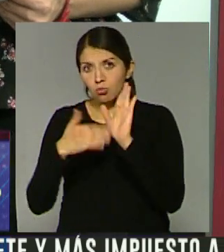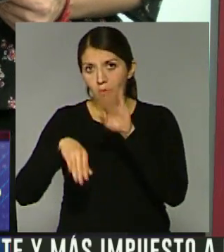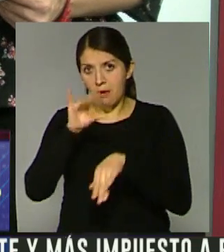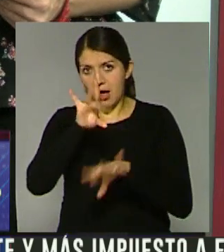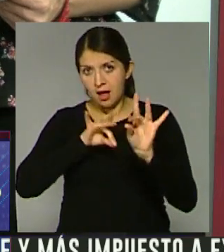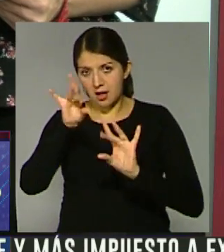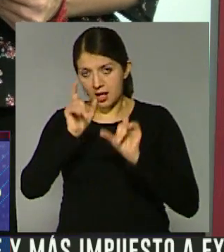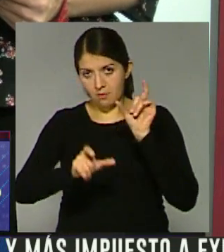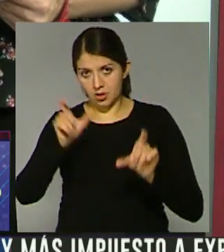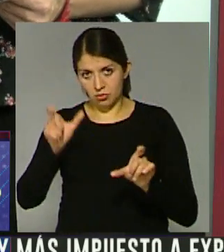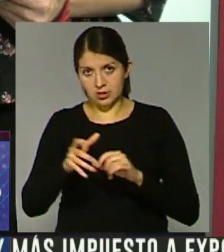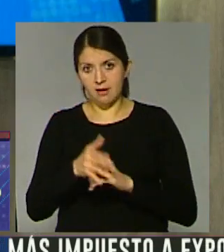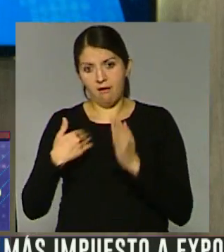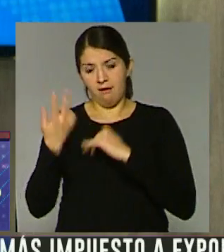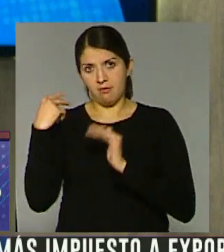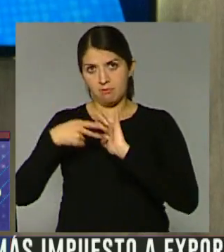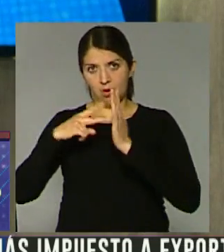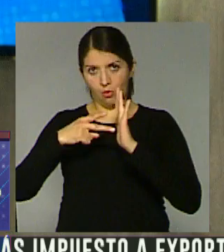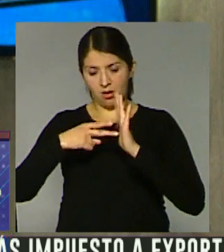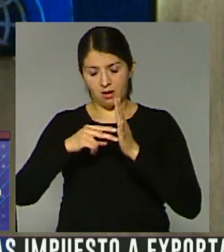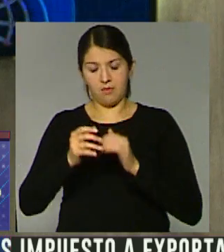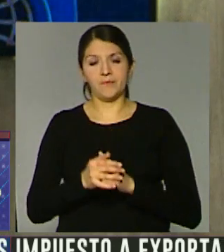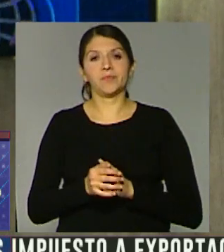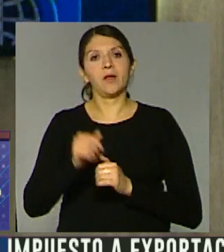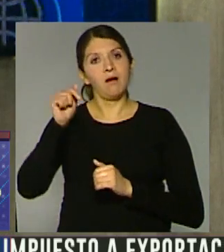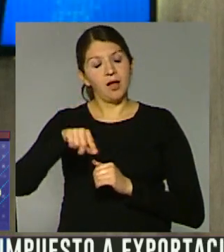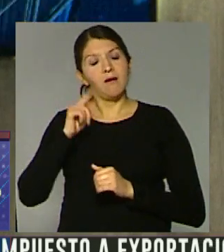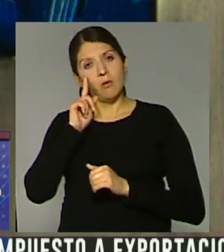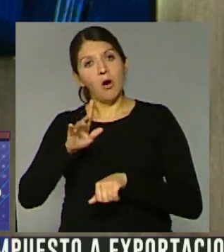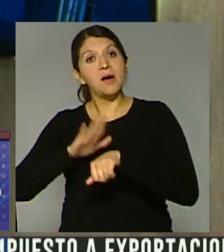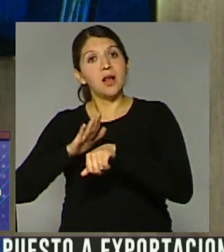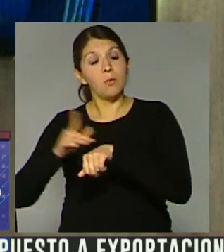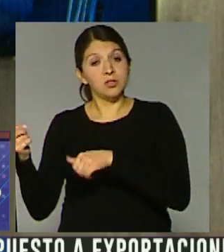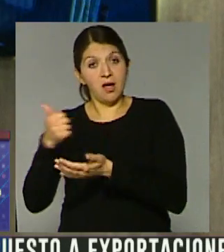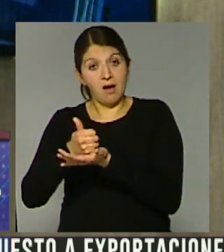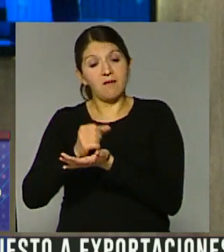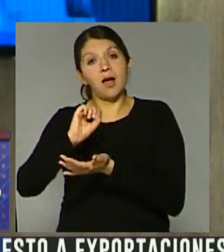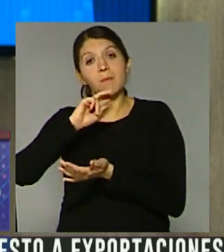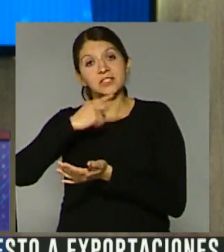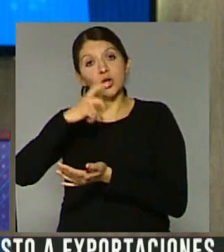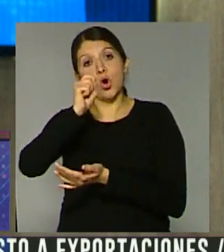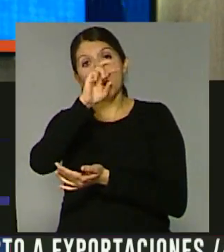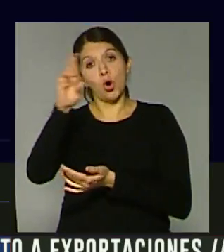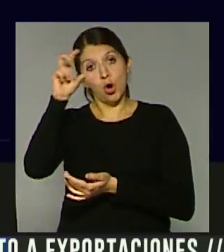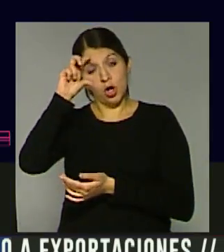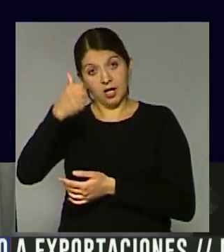que ha generado bastante polémica. Vamos a ver al titular de la Dirección General de Escuelas, Jaime Correas, que decía lo siguiente.